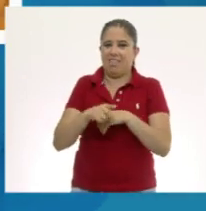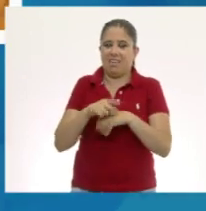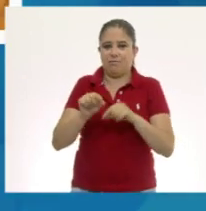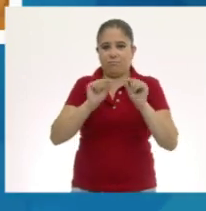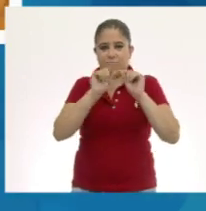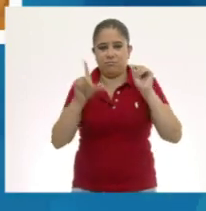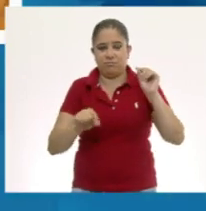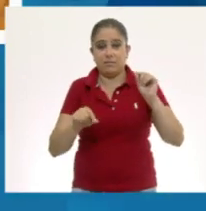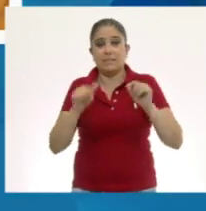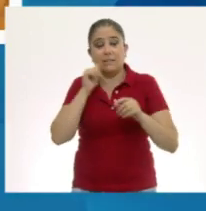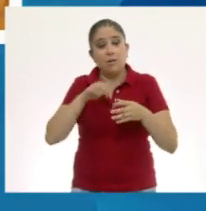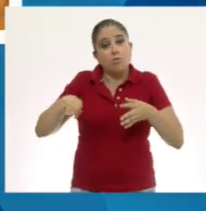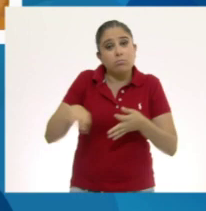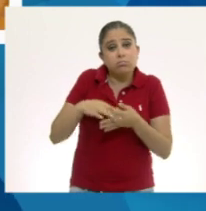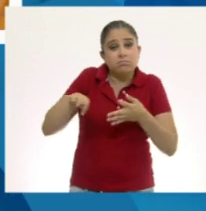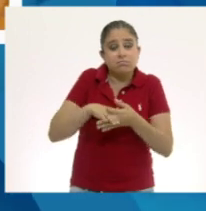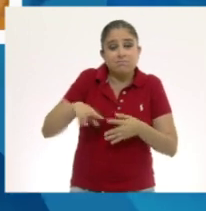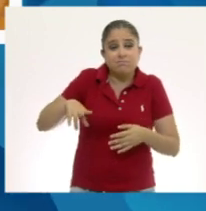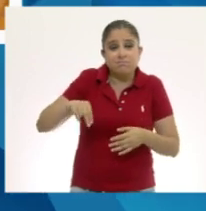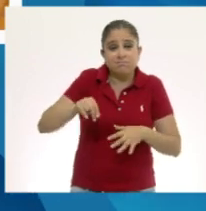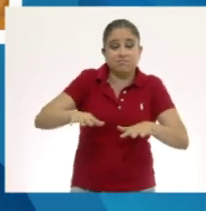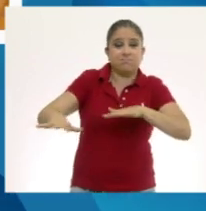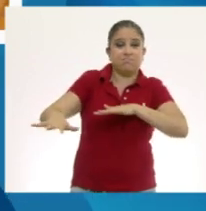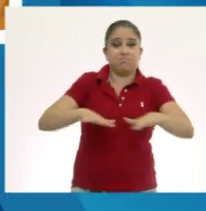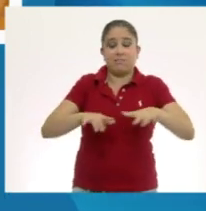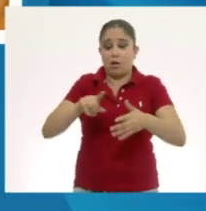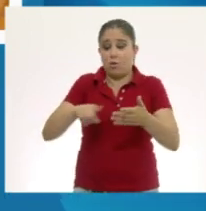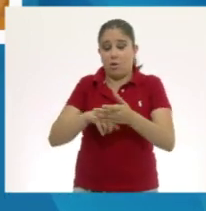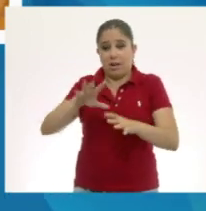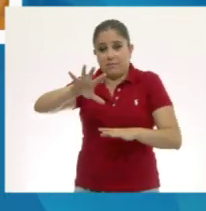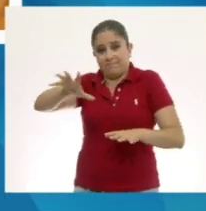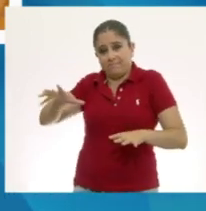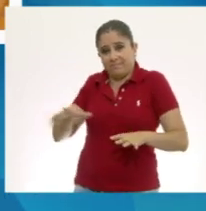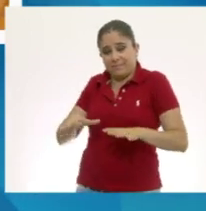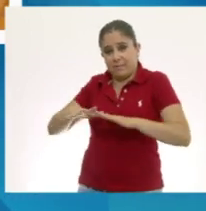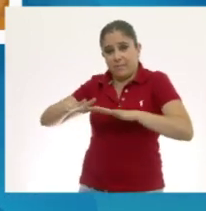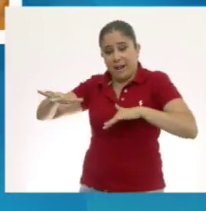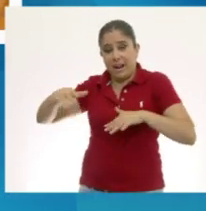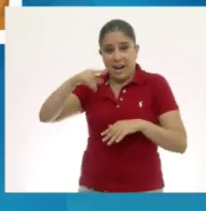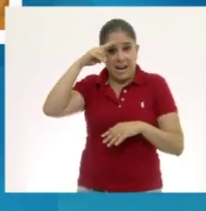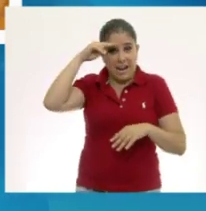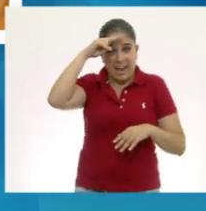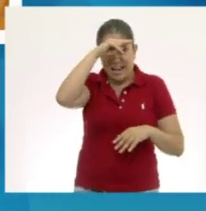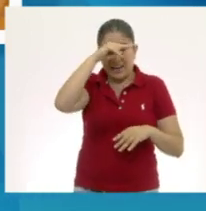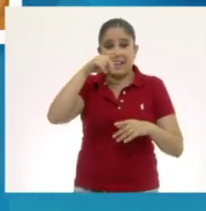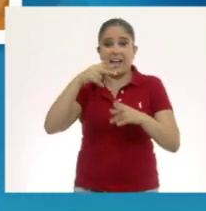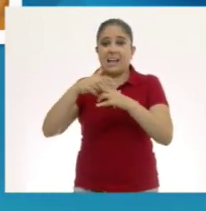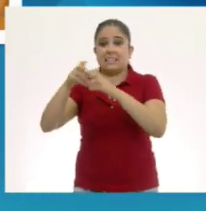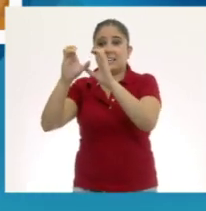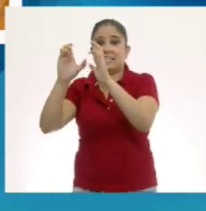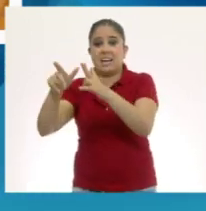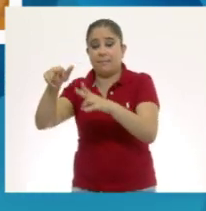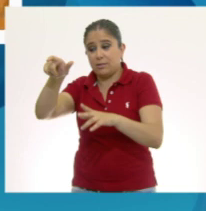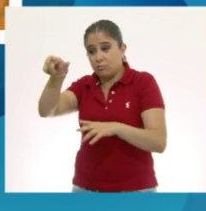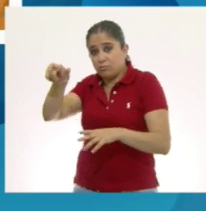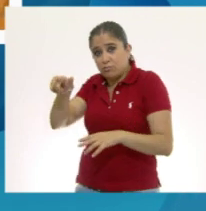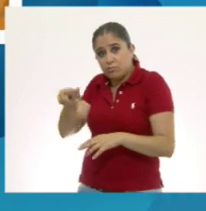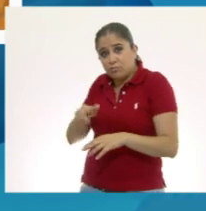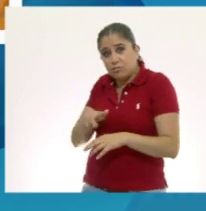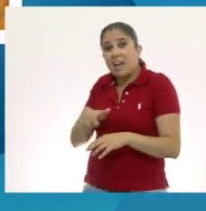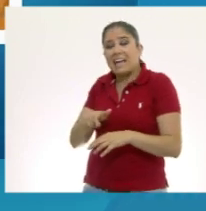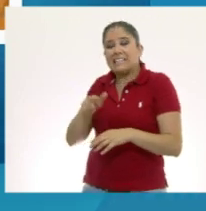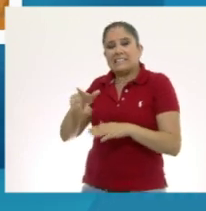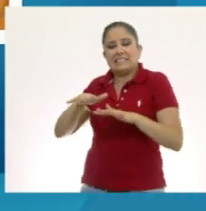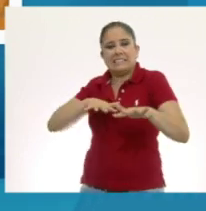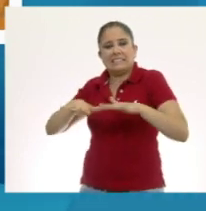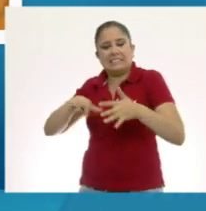los frecuentes sismos que se originan en las costas del Pacífico mexicano, desde Nayarit hasta Chiapas, son provocados por un movimiento de